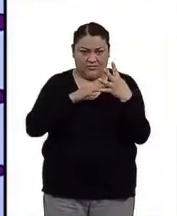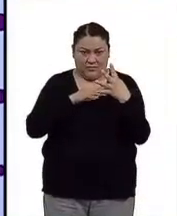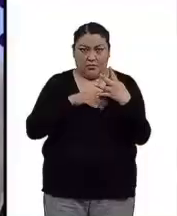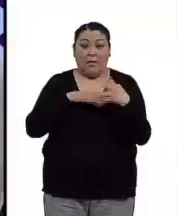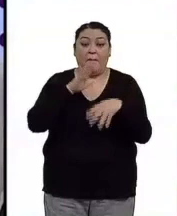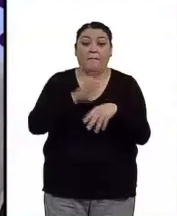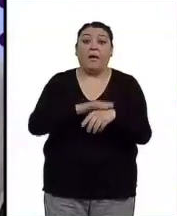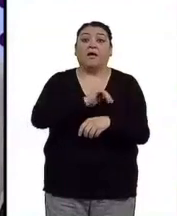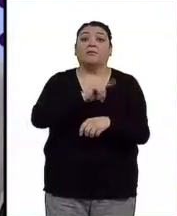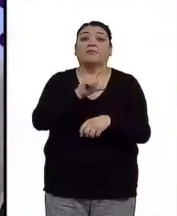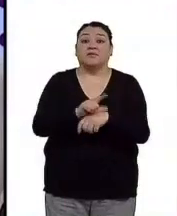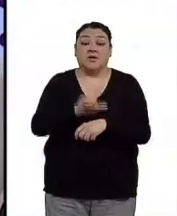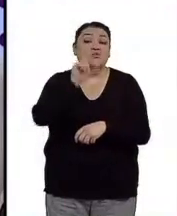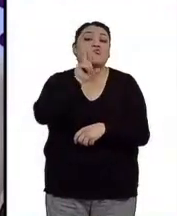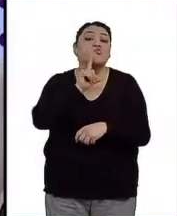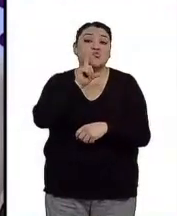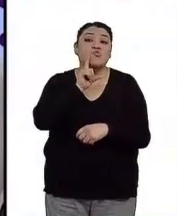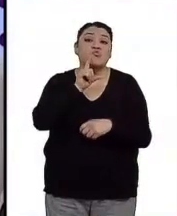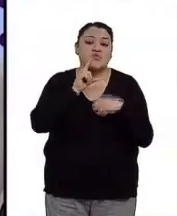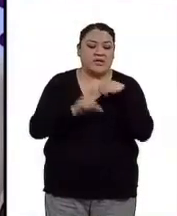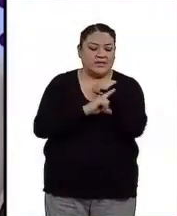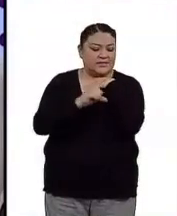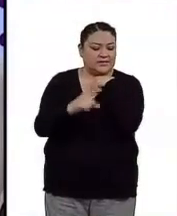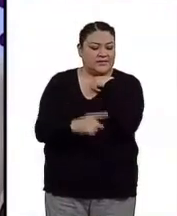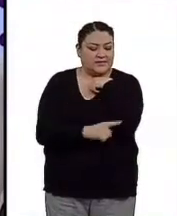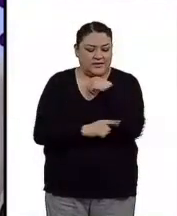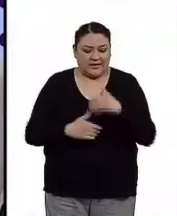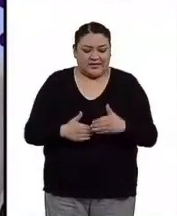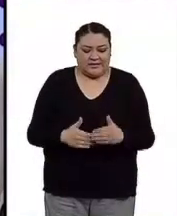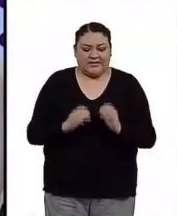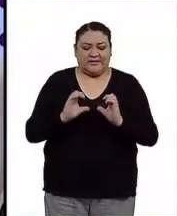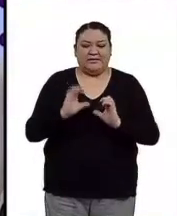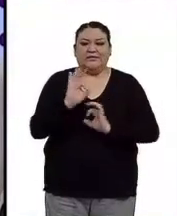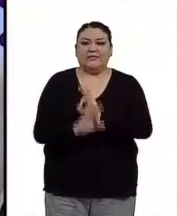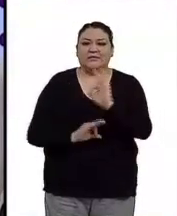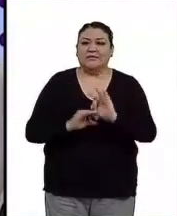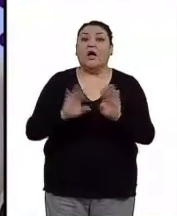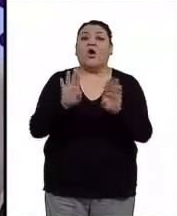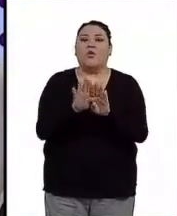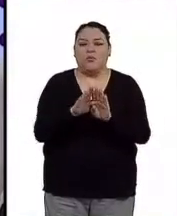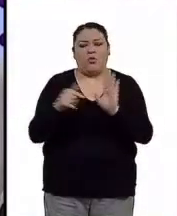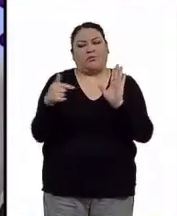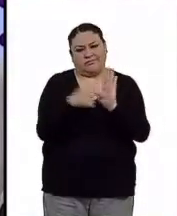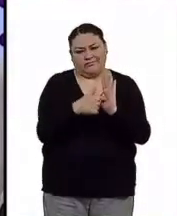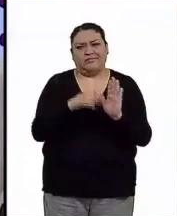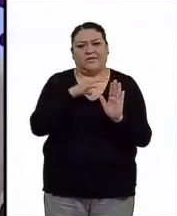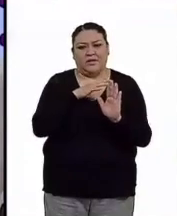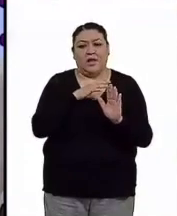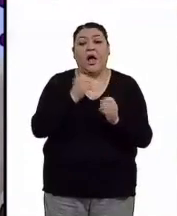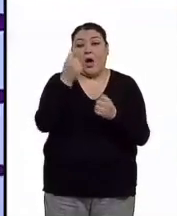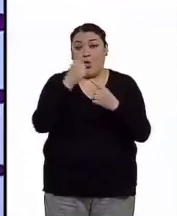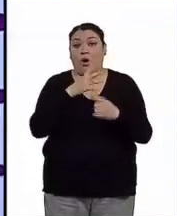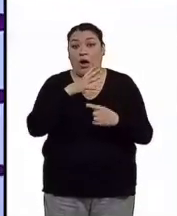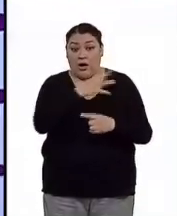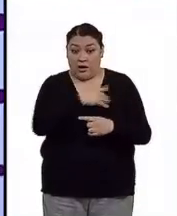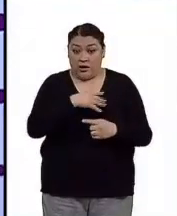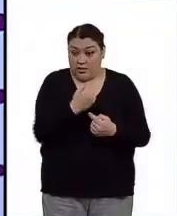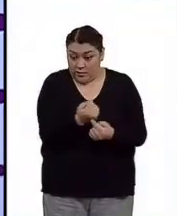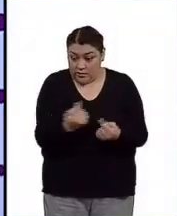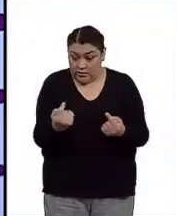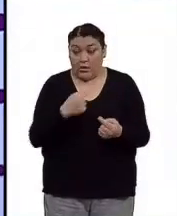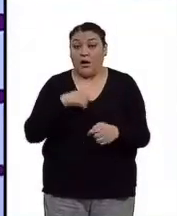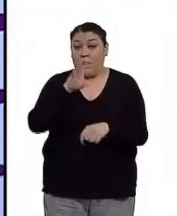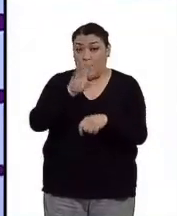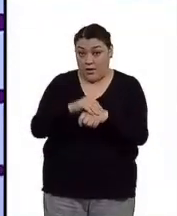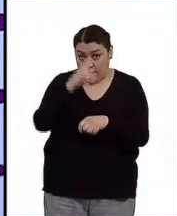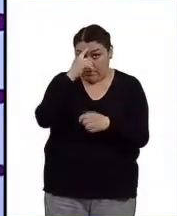todo este tema de las mujeres en estado de embarazo, ¿no? Y que ya tienen a sus hijos y todo lo que tiene que ver con licencia de